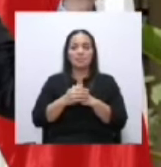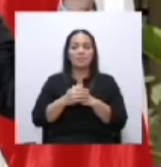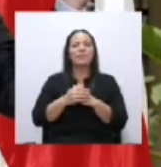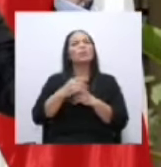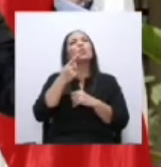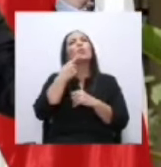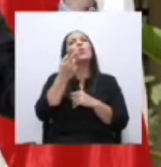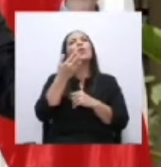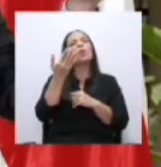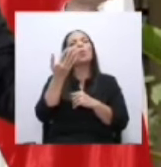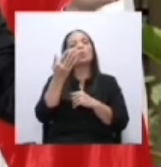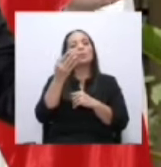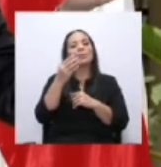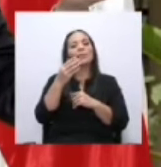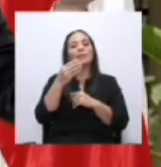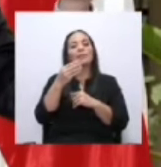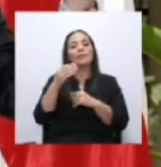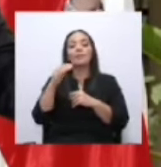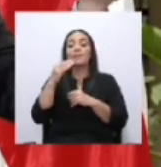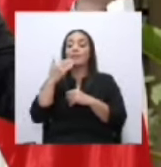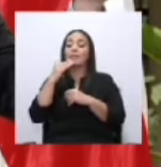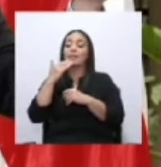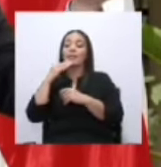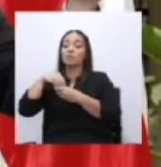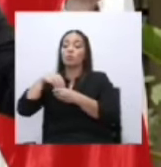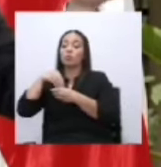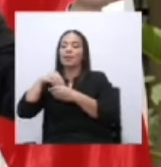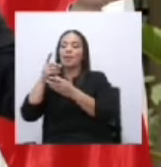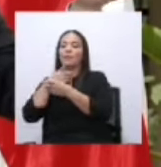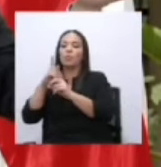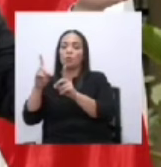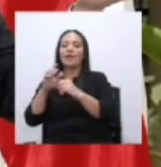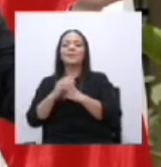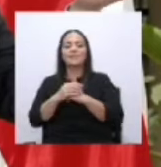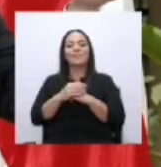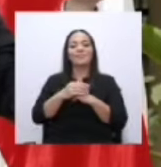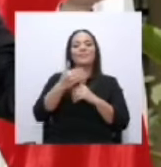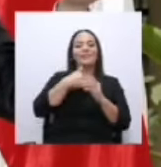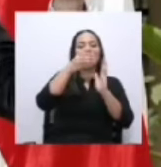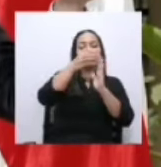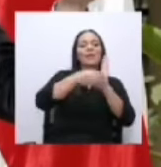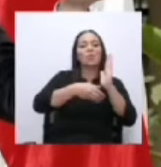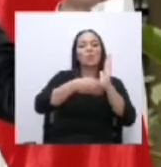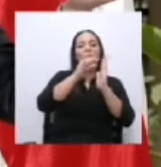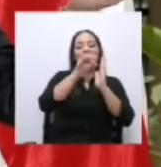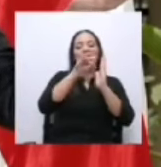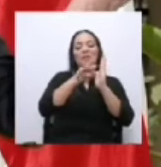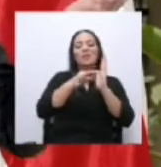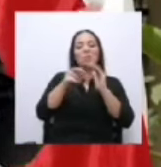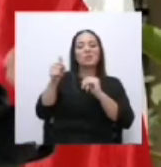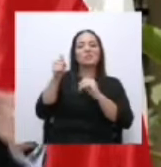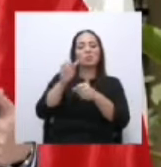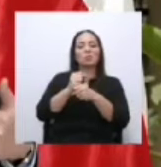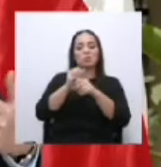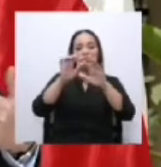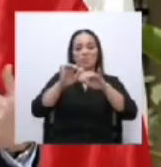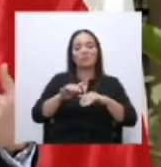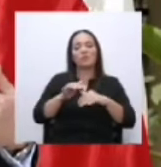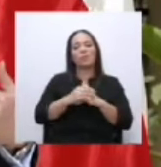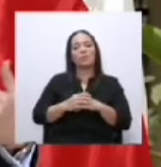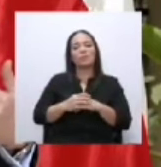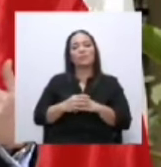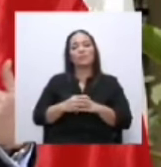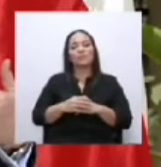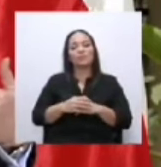dijo? Tiranía escondida en democracia, algo así, ahí tengo el artículo que él escribió, etcétera, como dijo